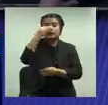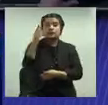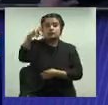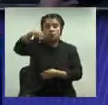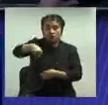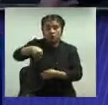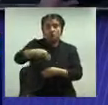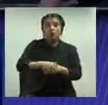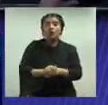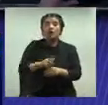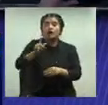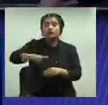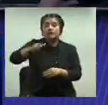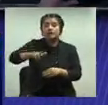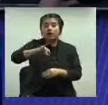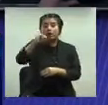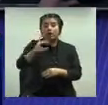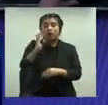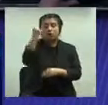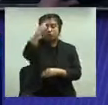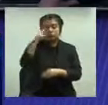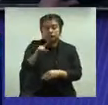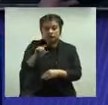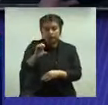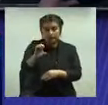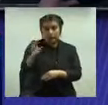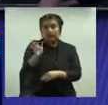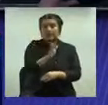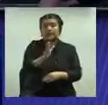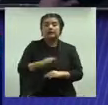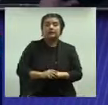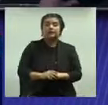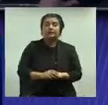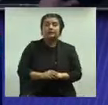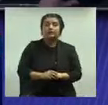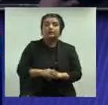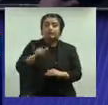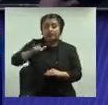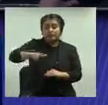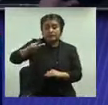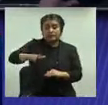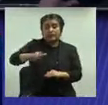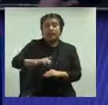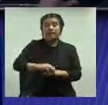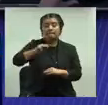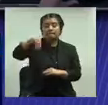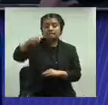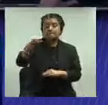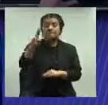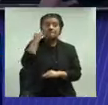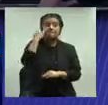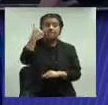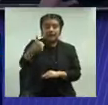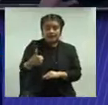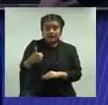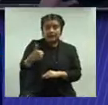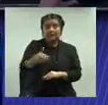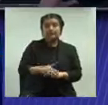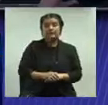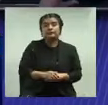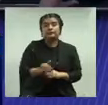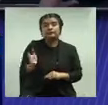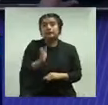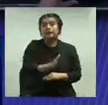González. Licenciado José Enrique Urrutia Estrada. Licenciada María Lisset García